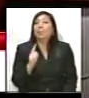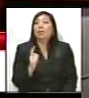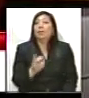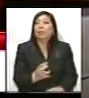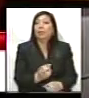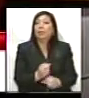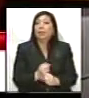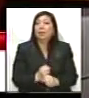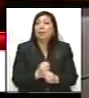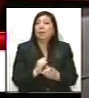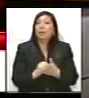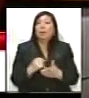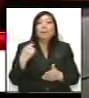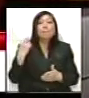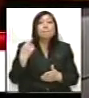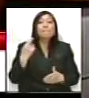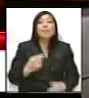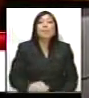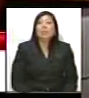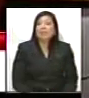toma de decisiones políticas